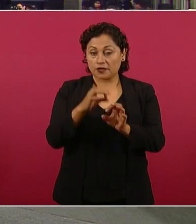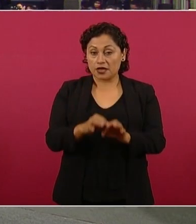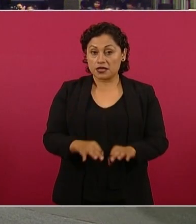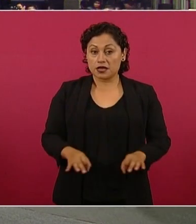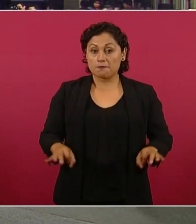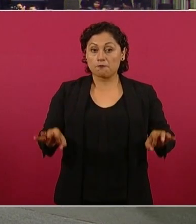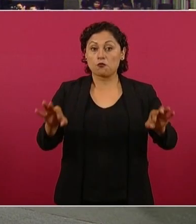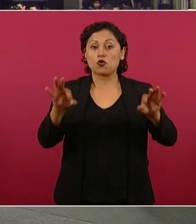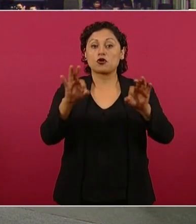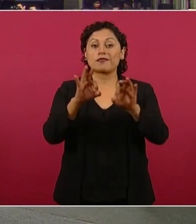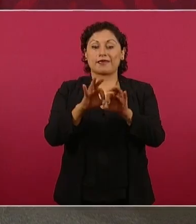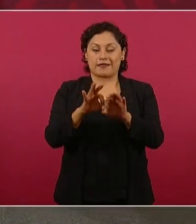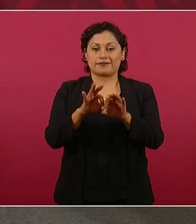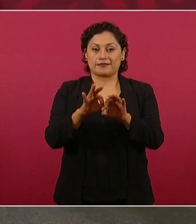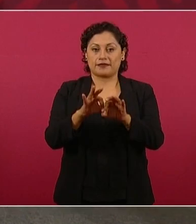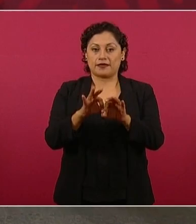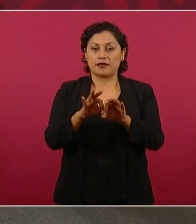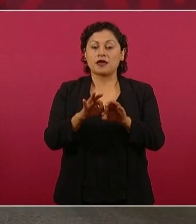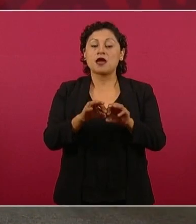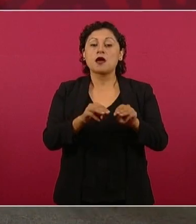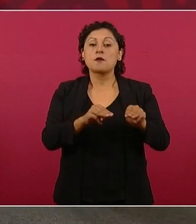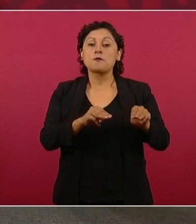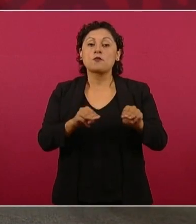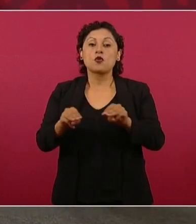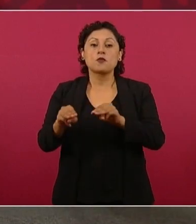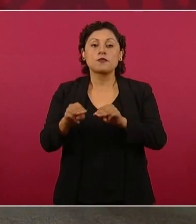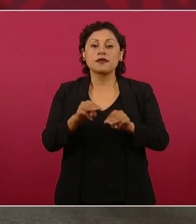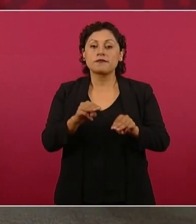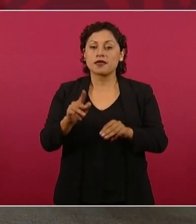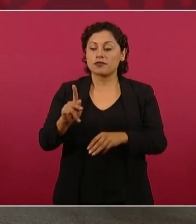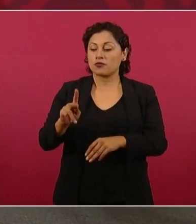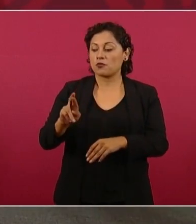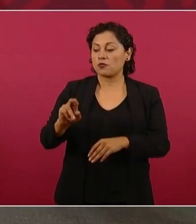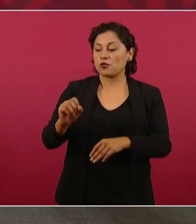movimiento progresista, pero